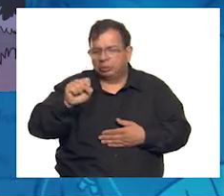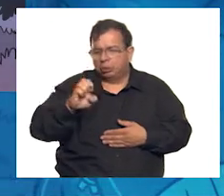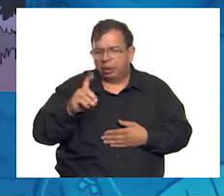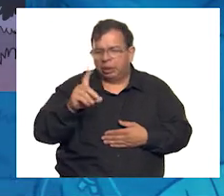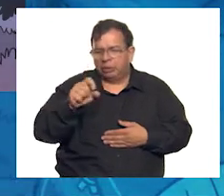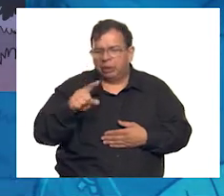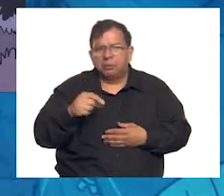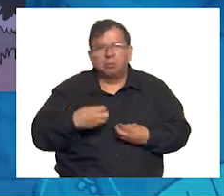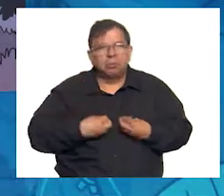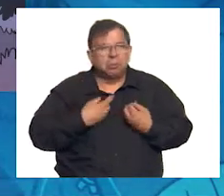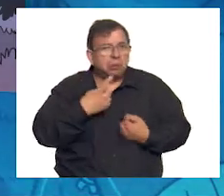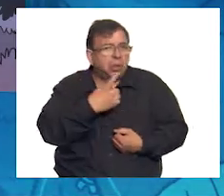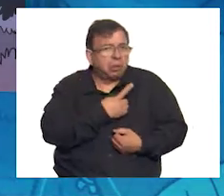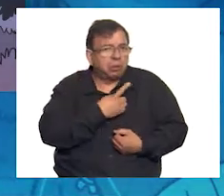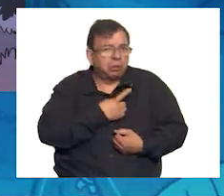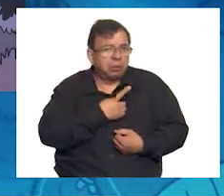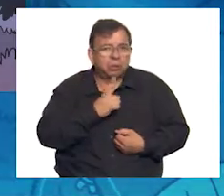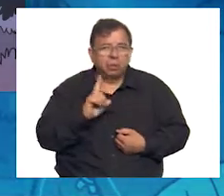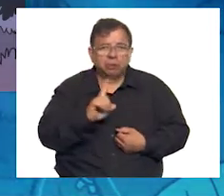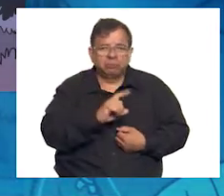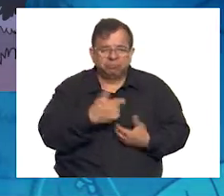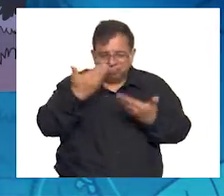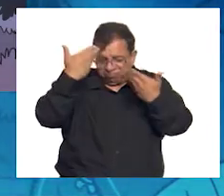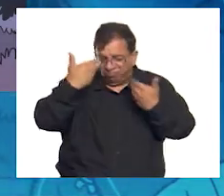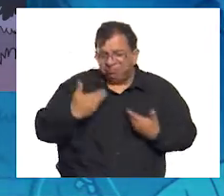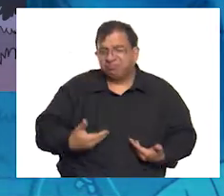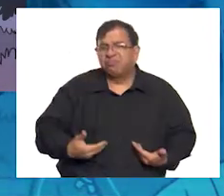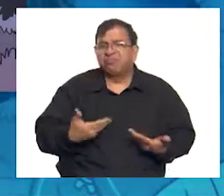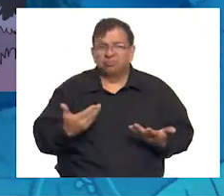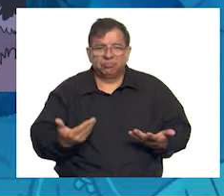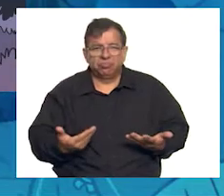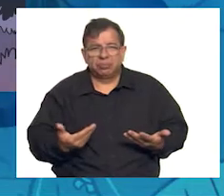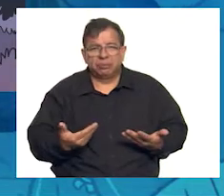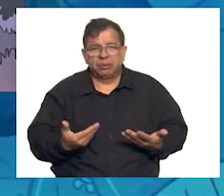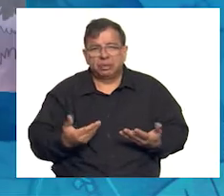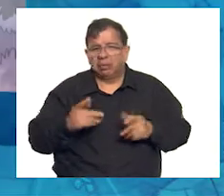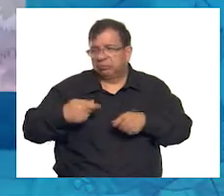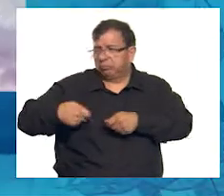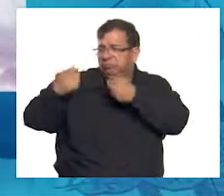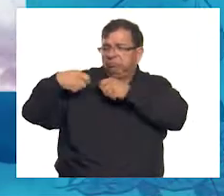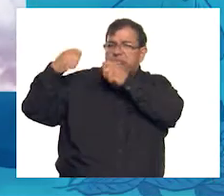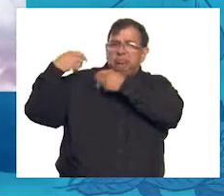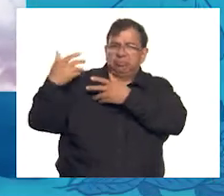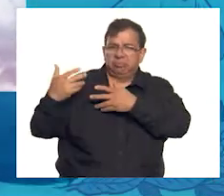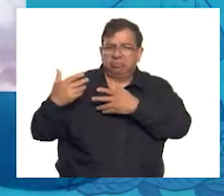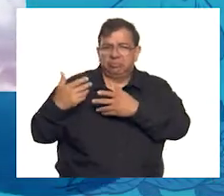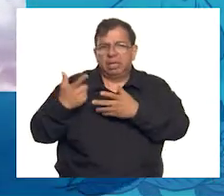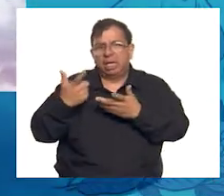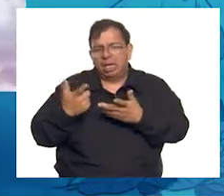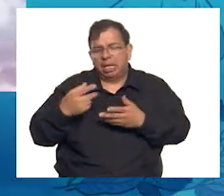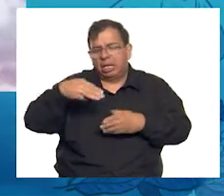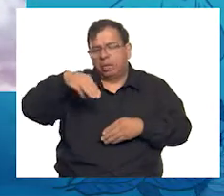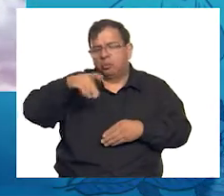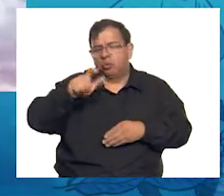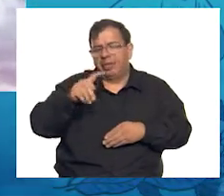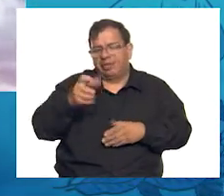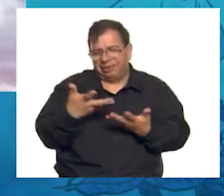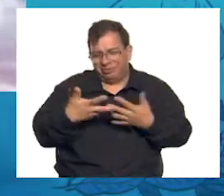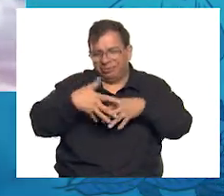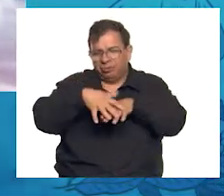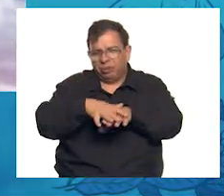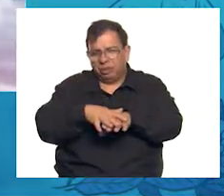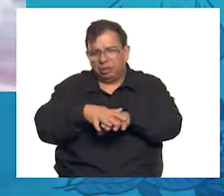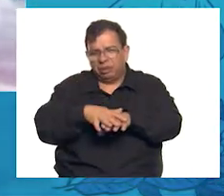vida solitaria por culpa de su apariencia y descendencia, pues era mulata, hija de una